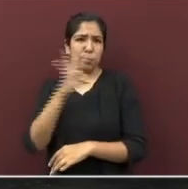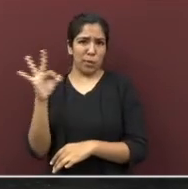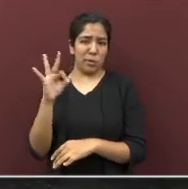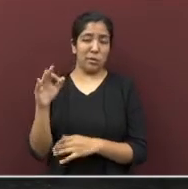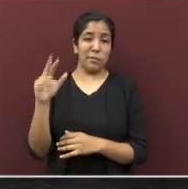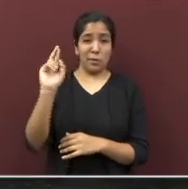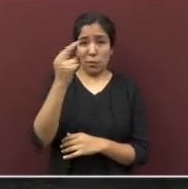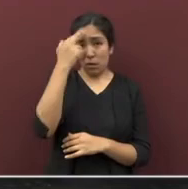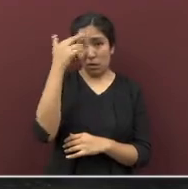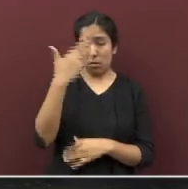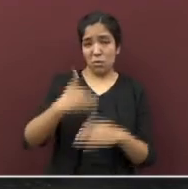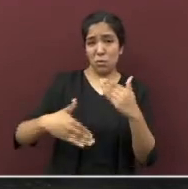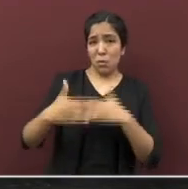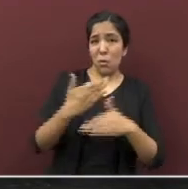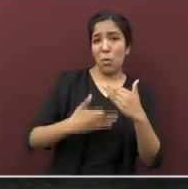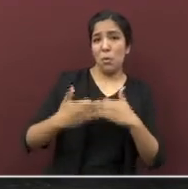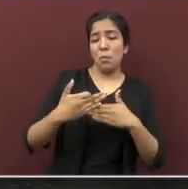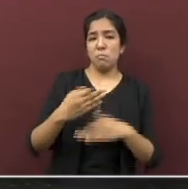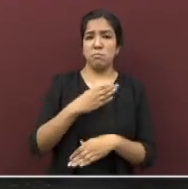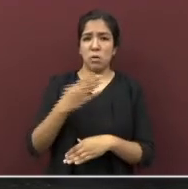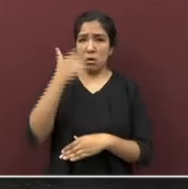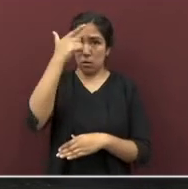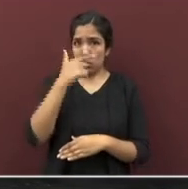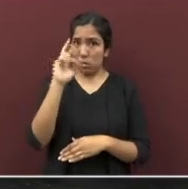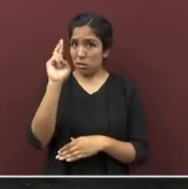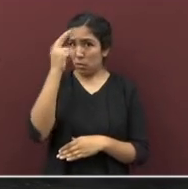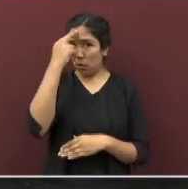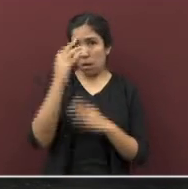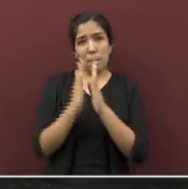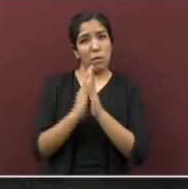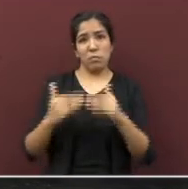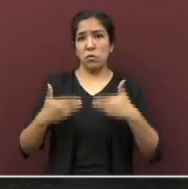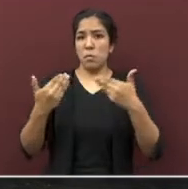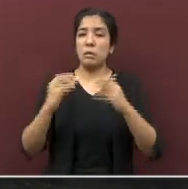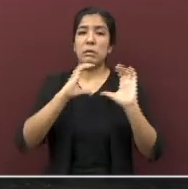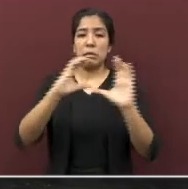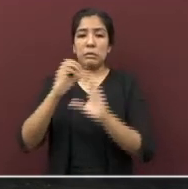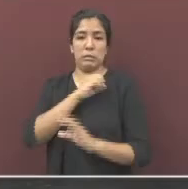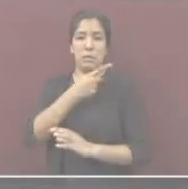recuerden no se confíen cuiden su salud